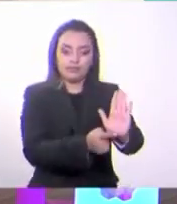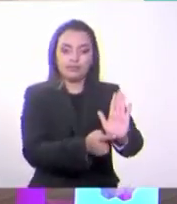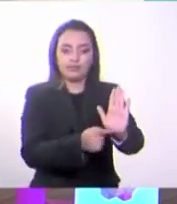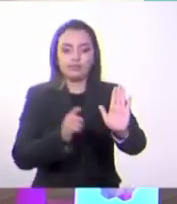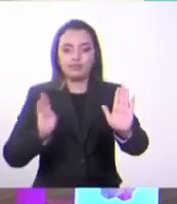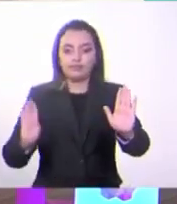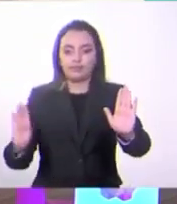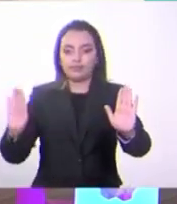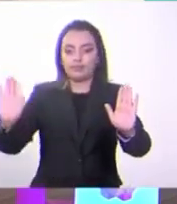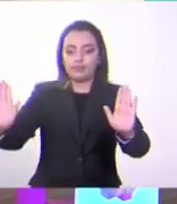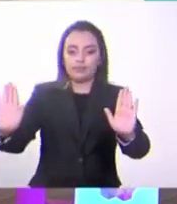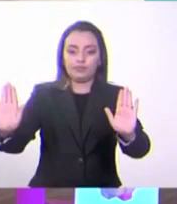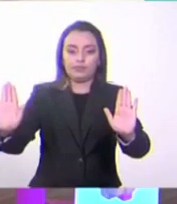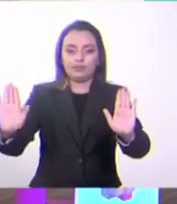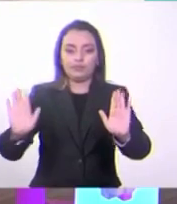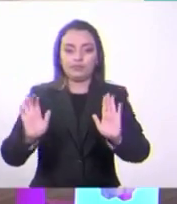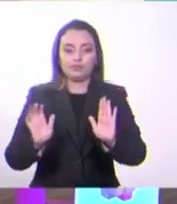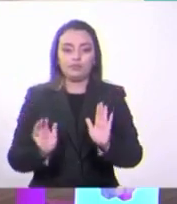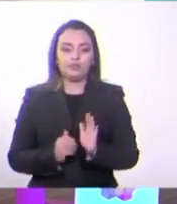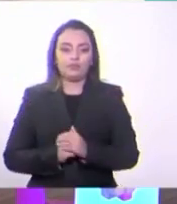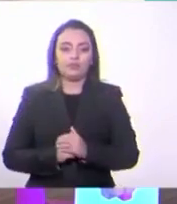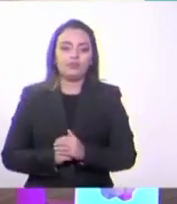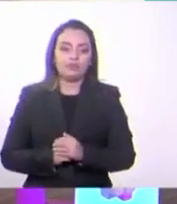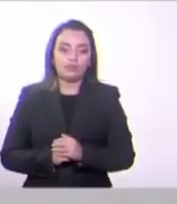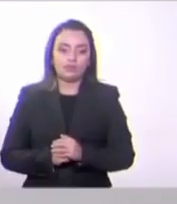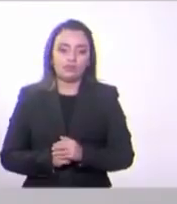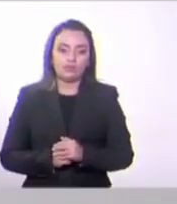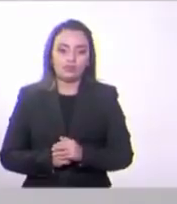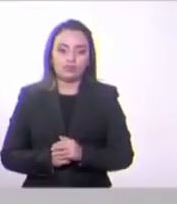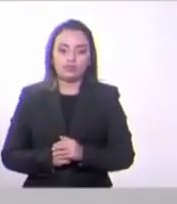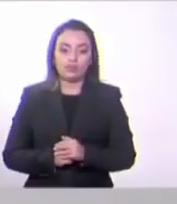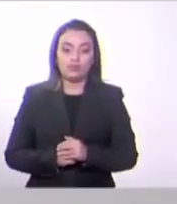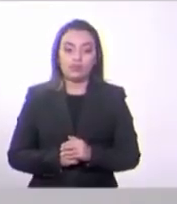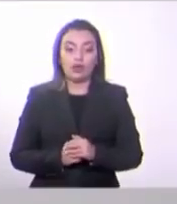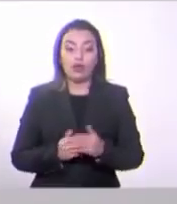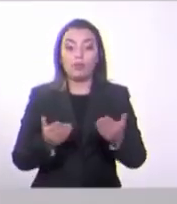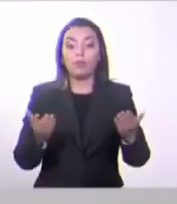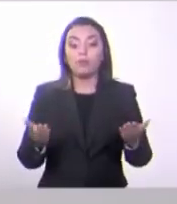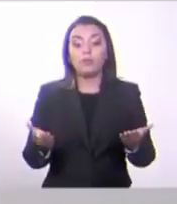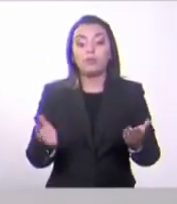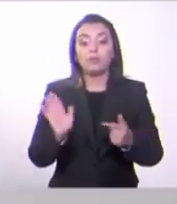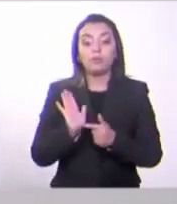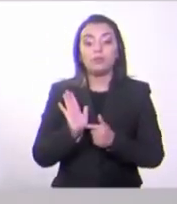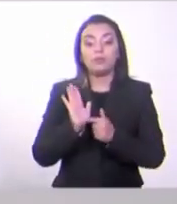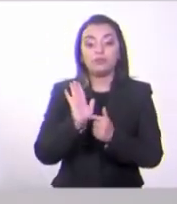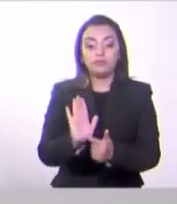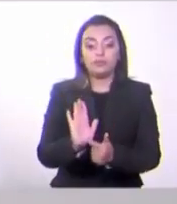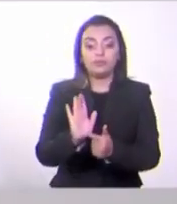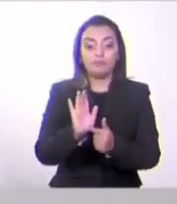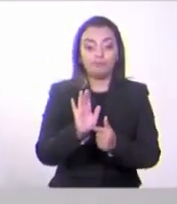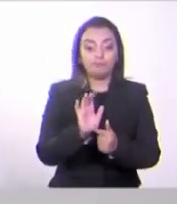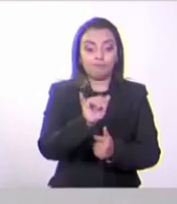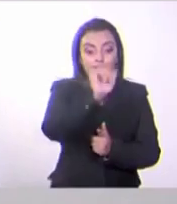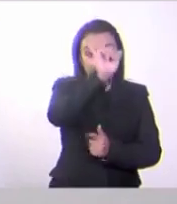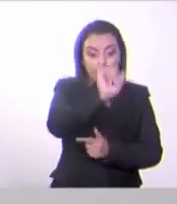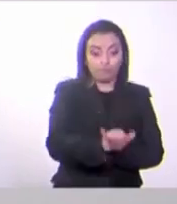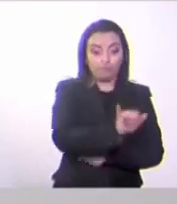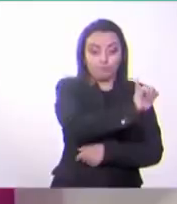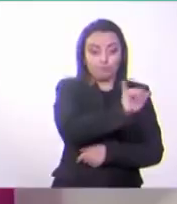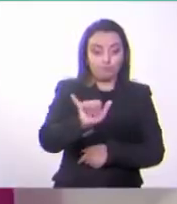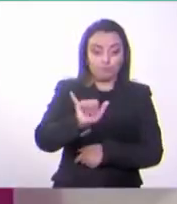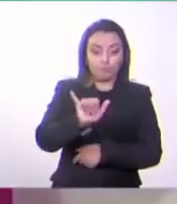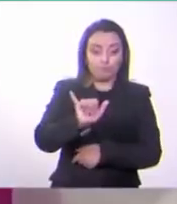Una línea recta. Entonces yo les voy a mostrar la gráfica de mi función.